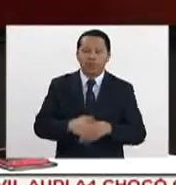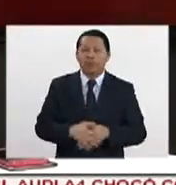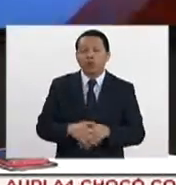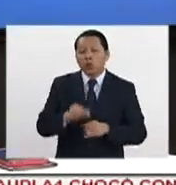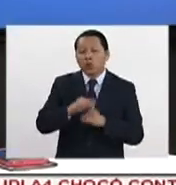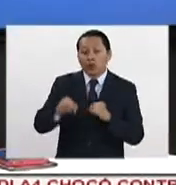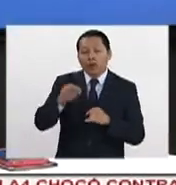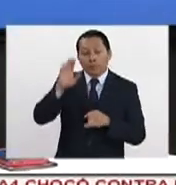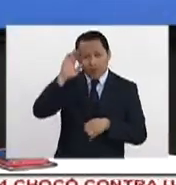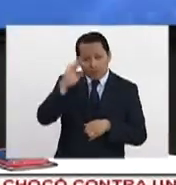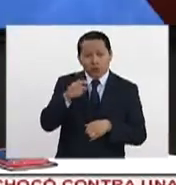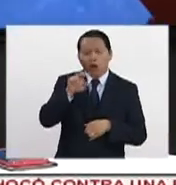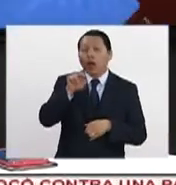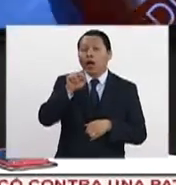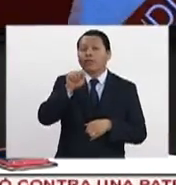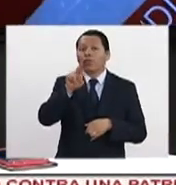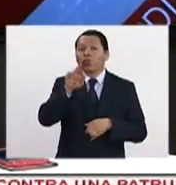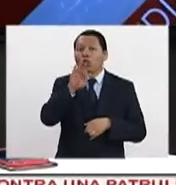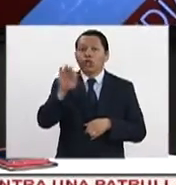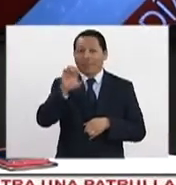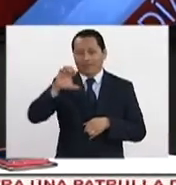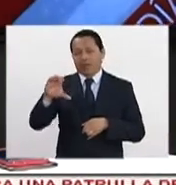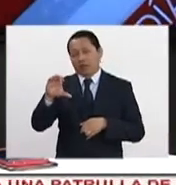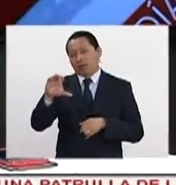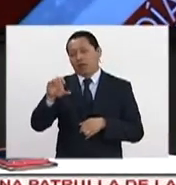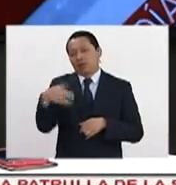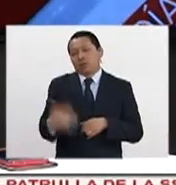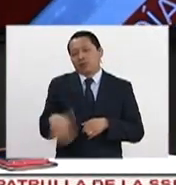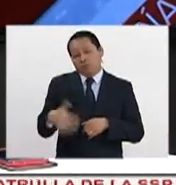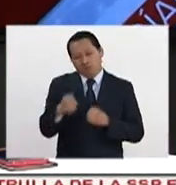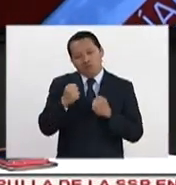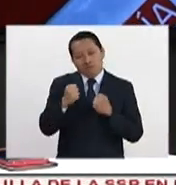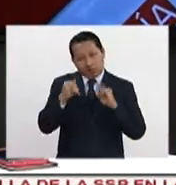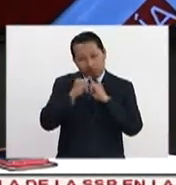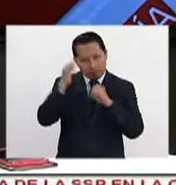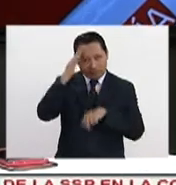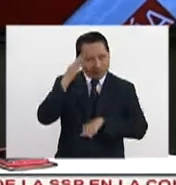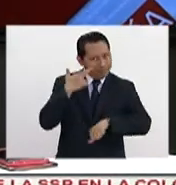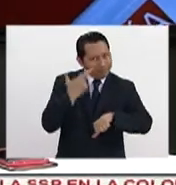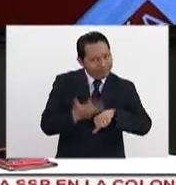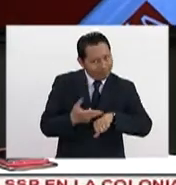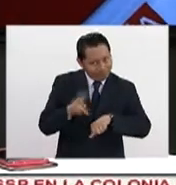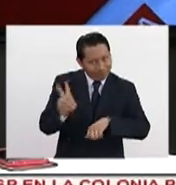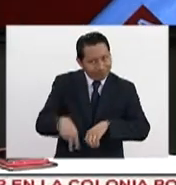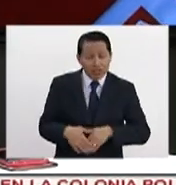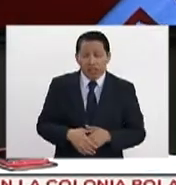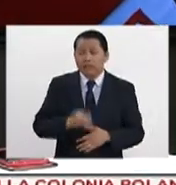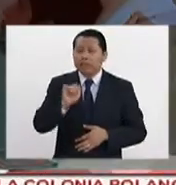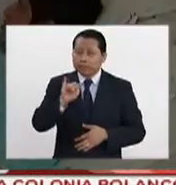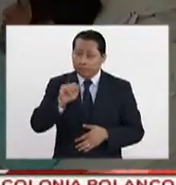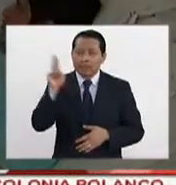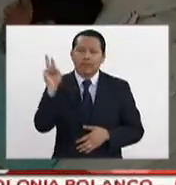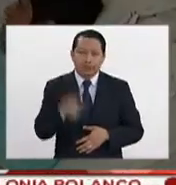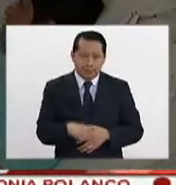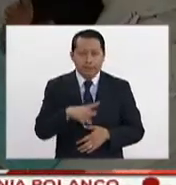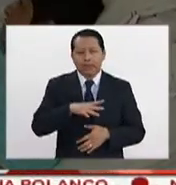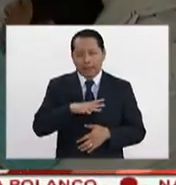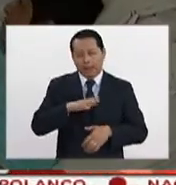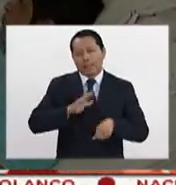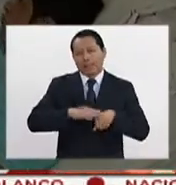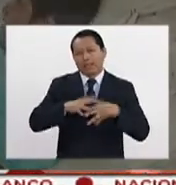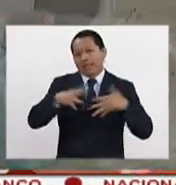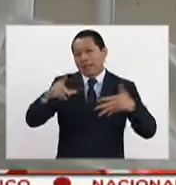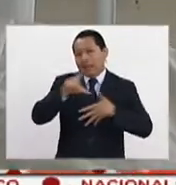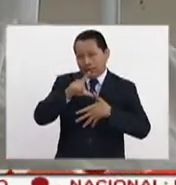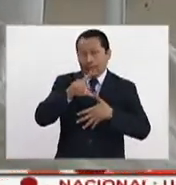pues un gran reto estar al frente de esta institución. Sí, es un gran reto. Como dije, es la institución más grande de América Latina,